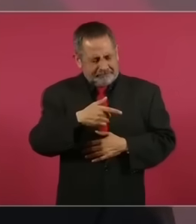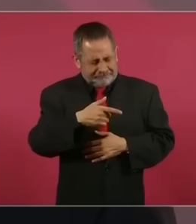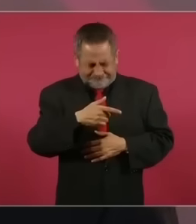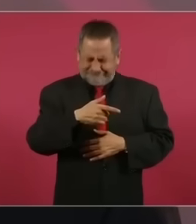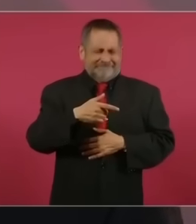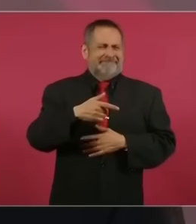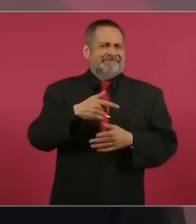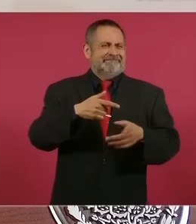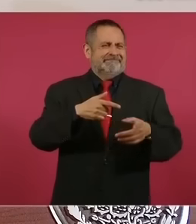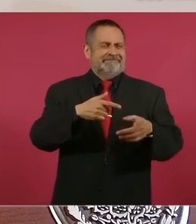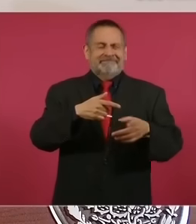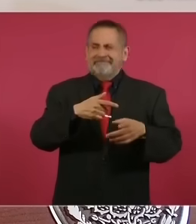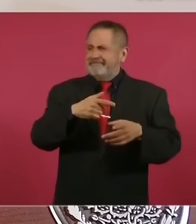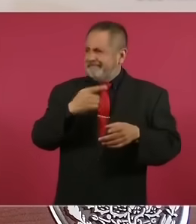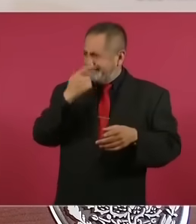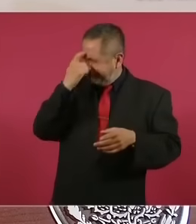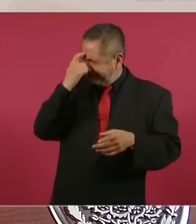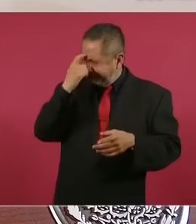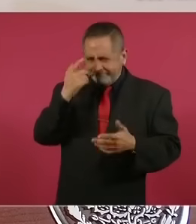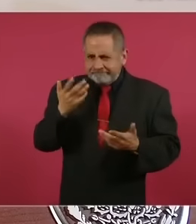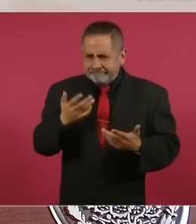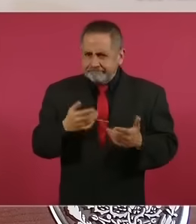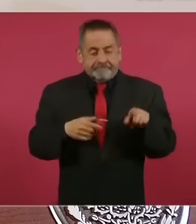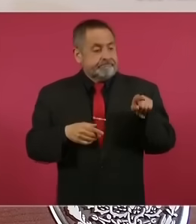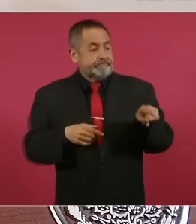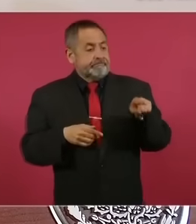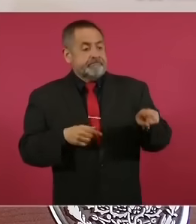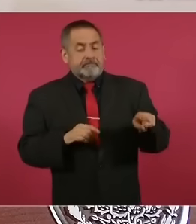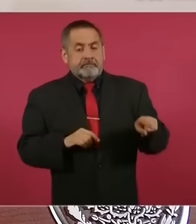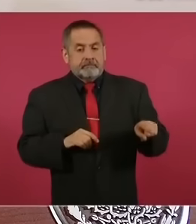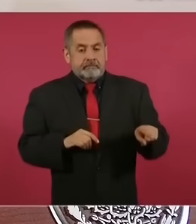más, es de que